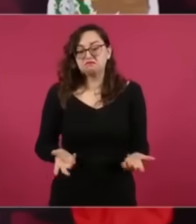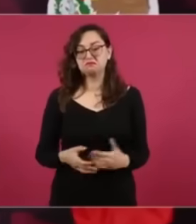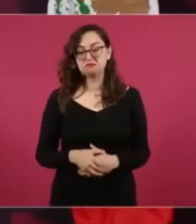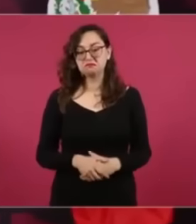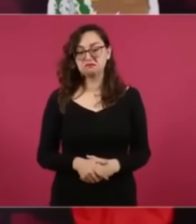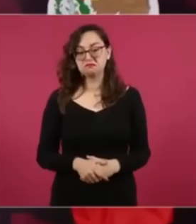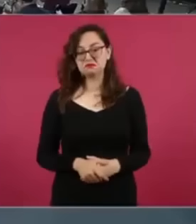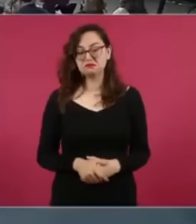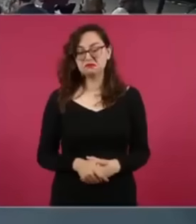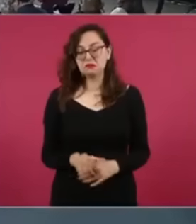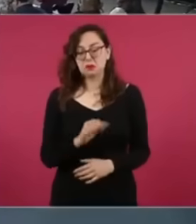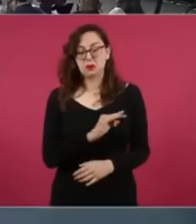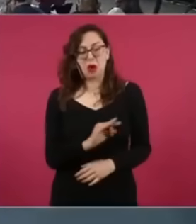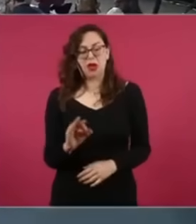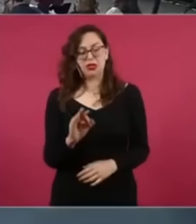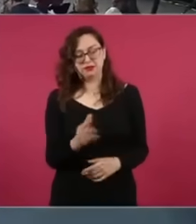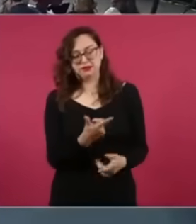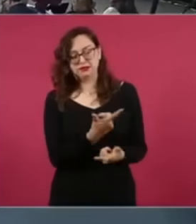¿Ustedes creen